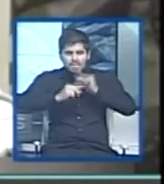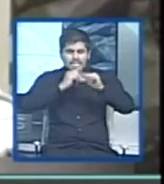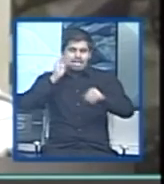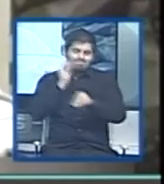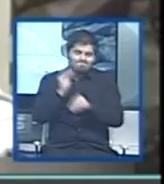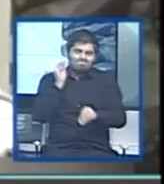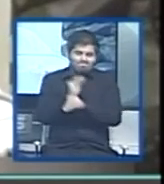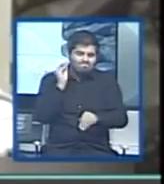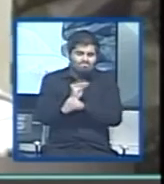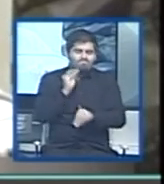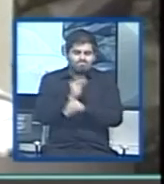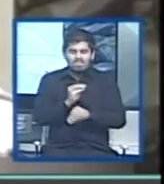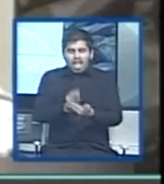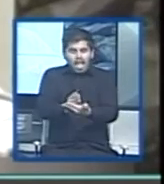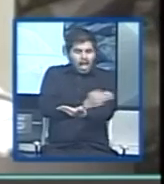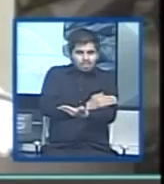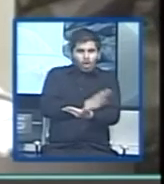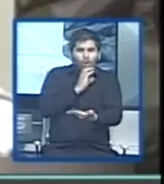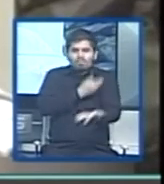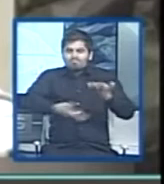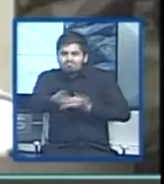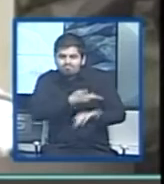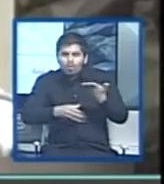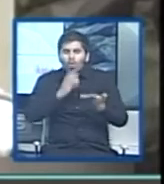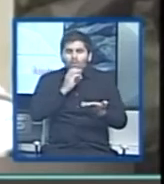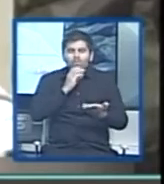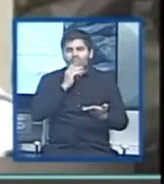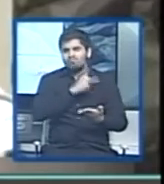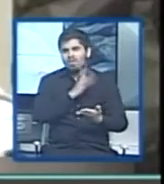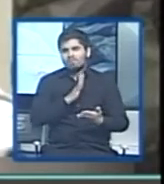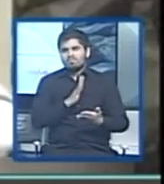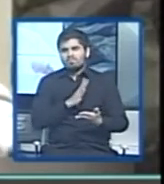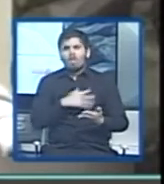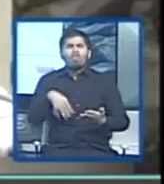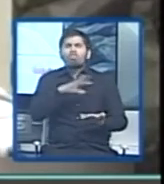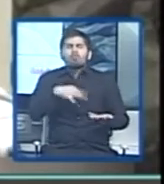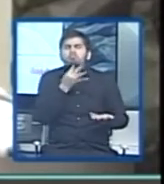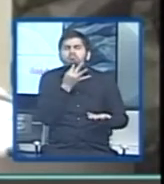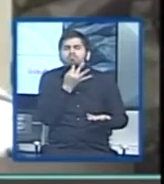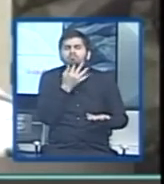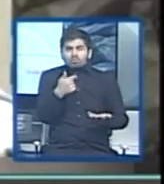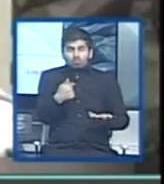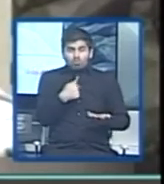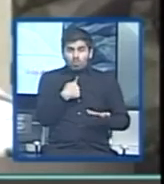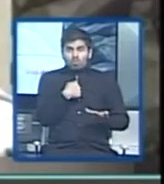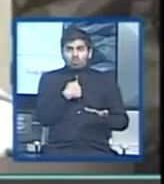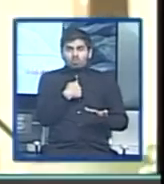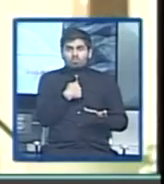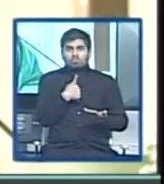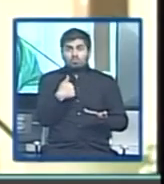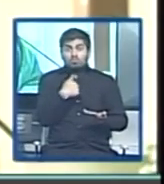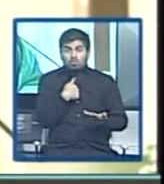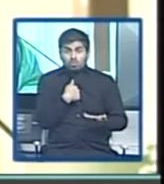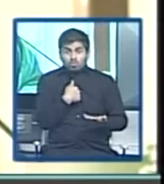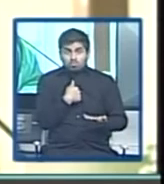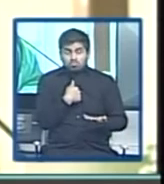la redundancia, en el trato y el protocolo hacia personas con discapacidad. ¿Dónde se tienen que acercar, por ejemplo, las personas que están